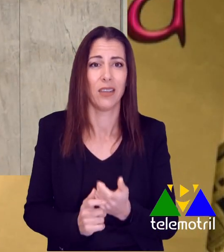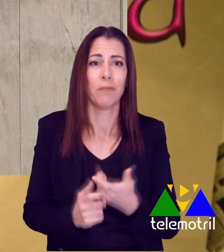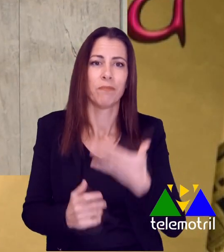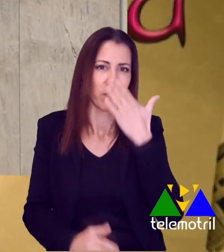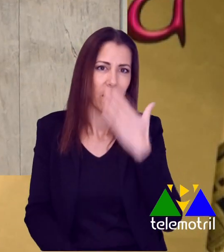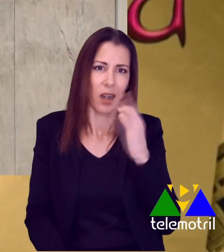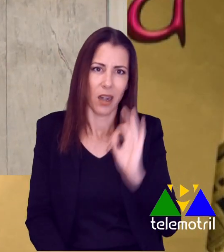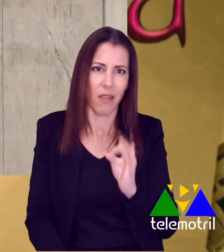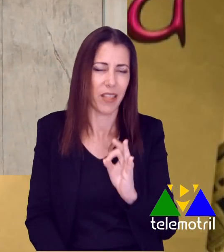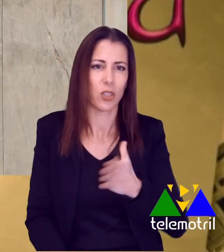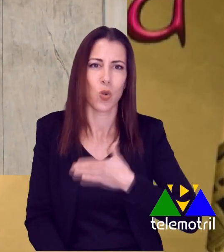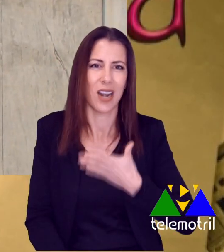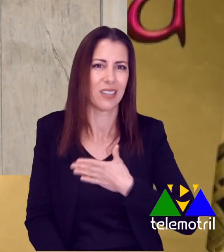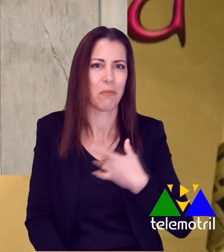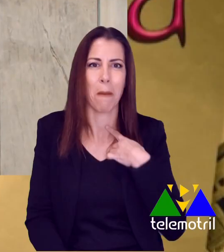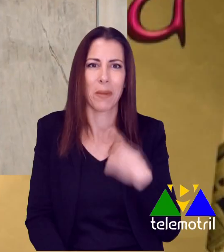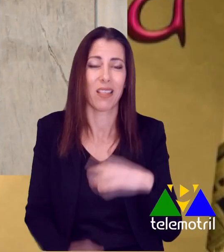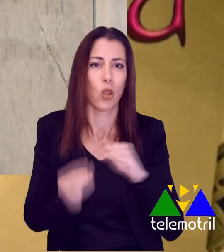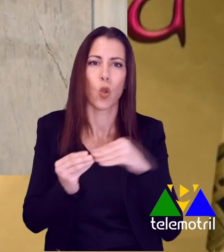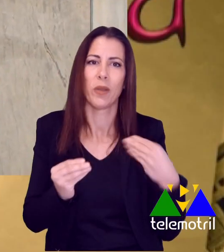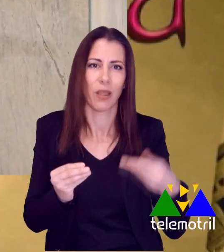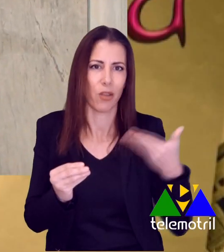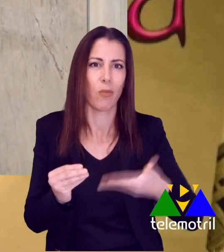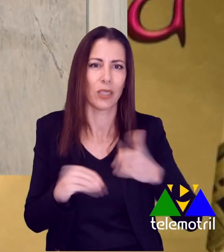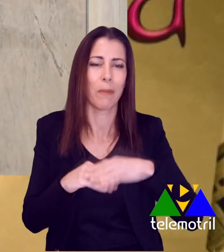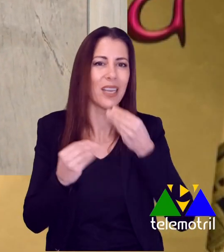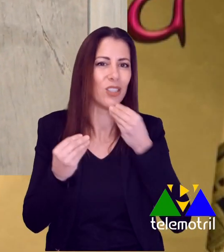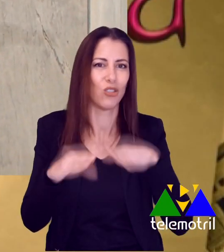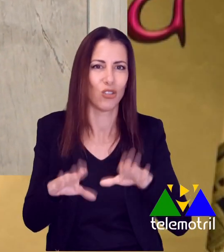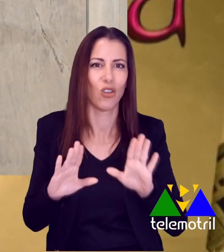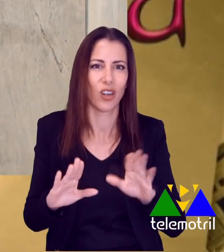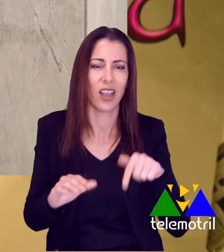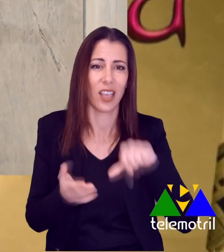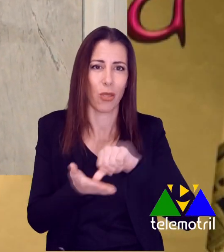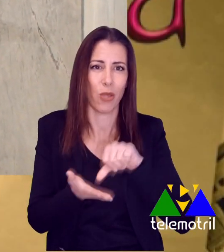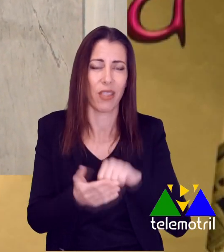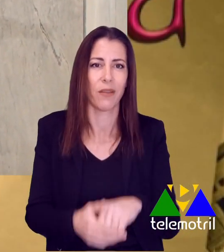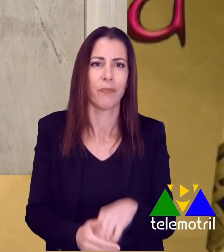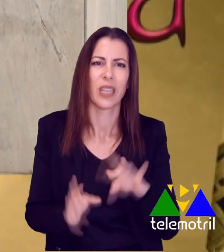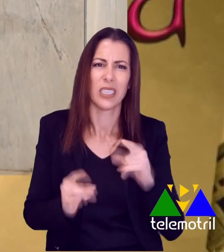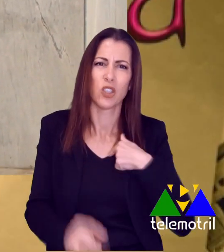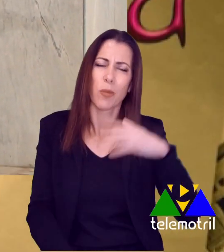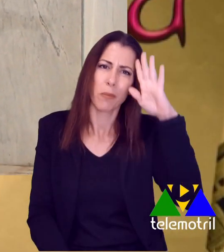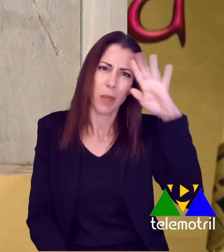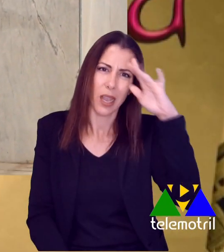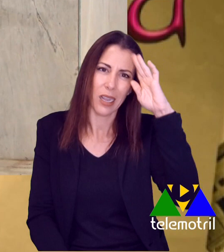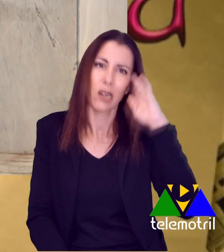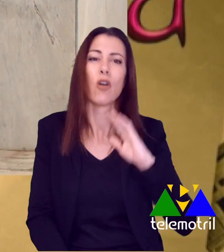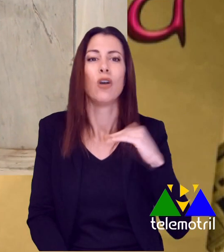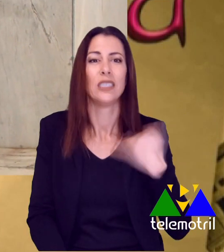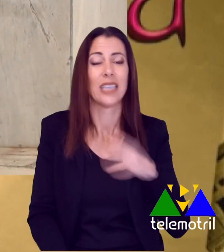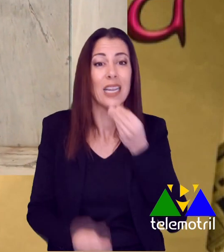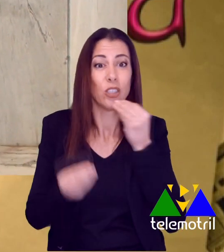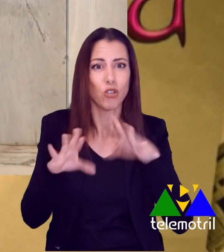la verdad que fue una lástima perder una documentación así para la historia de la ciudad. Sí, porque yo imagino que a lo largo